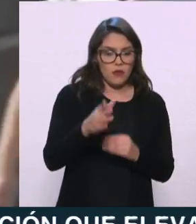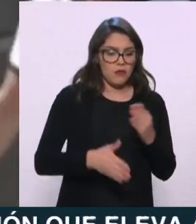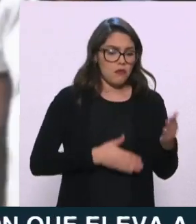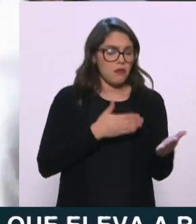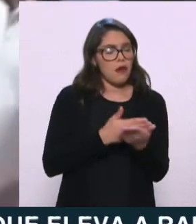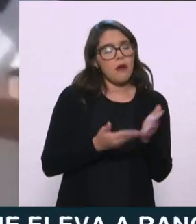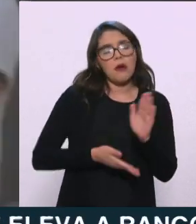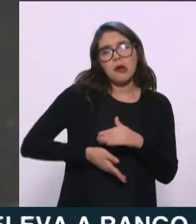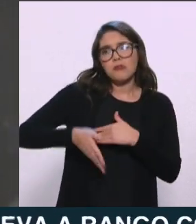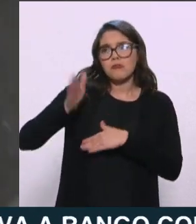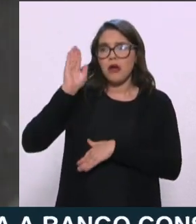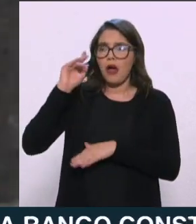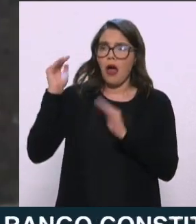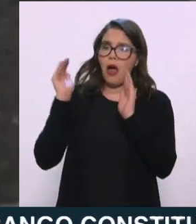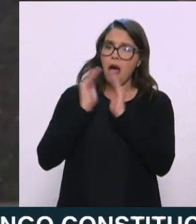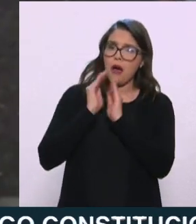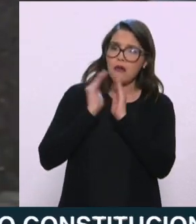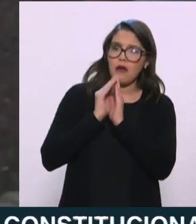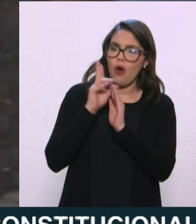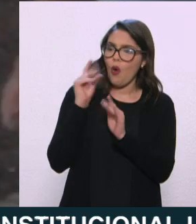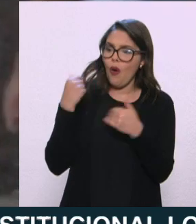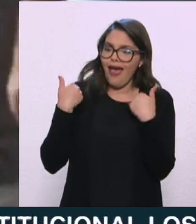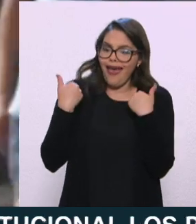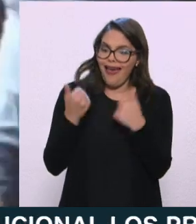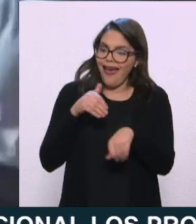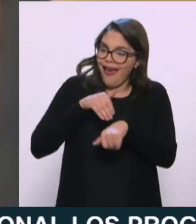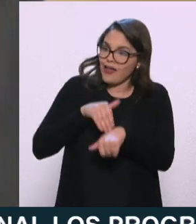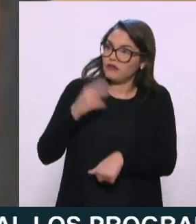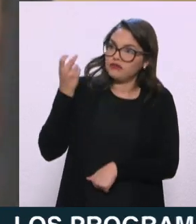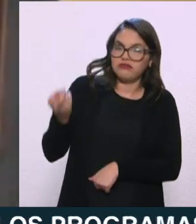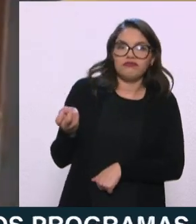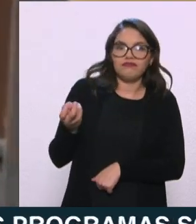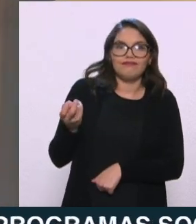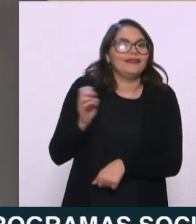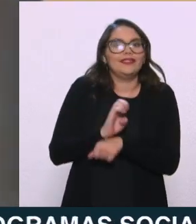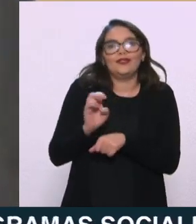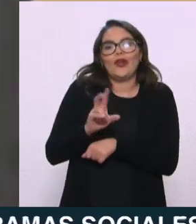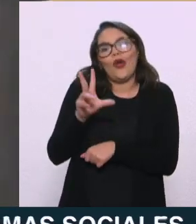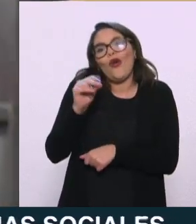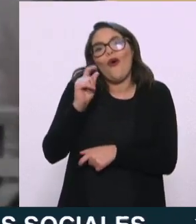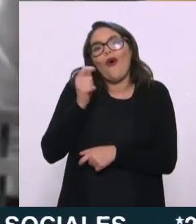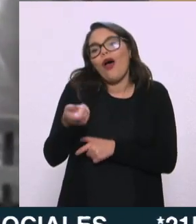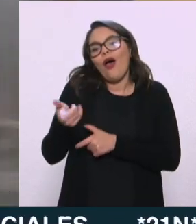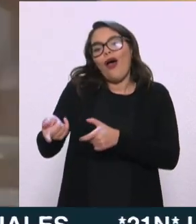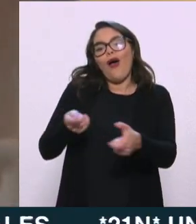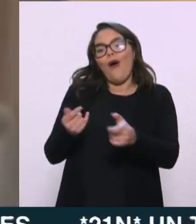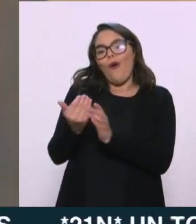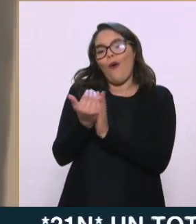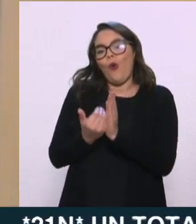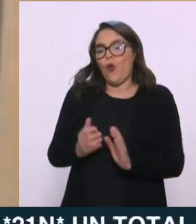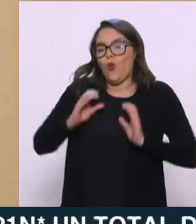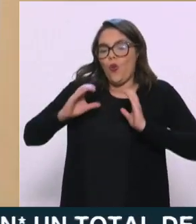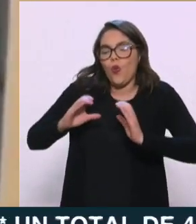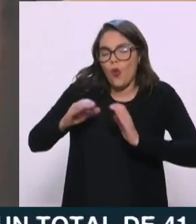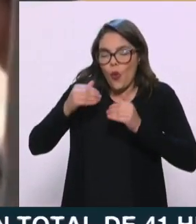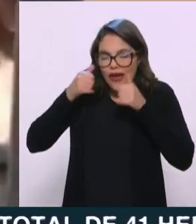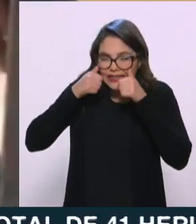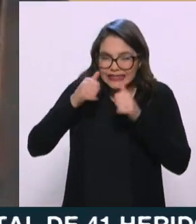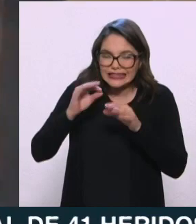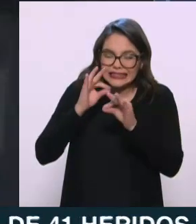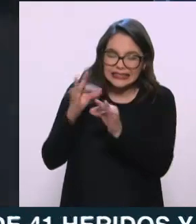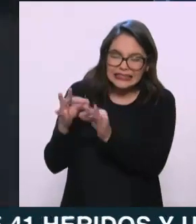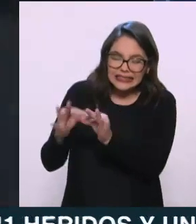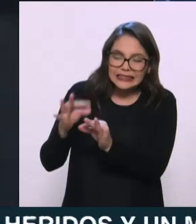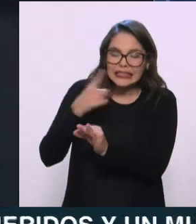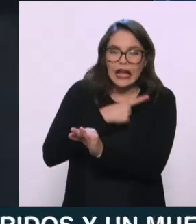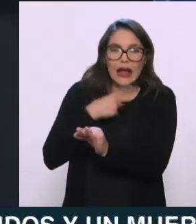casas y no se apegan a las medidas o no las entienden, pues entonces no mitigamos, ¿no? Creo que el esfuerzo tiene que ver mucho con la parte